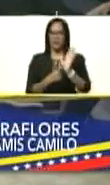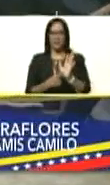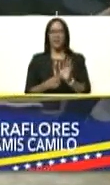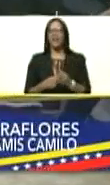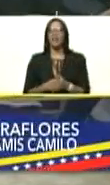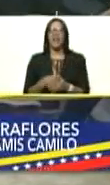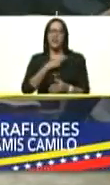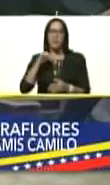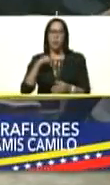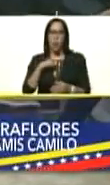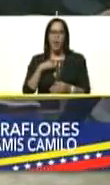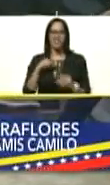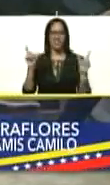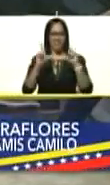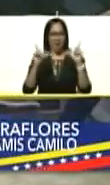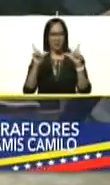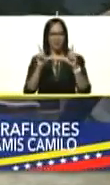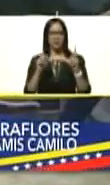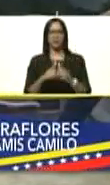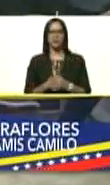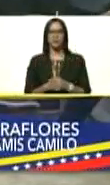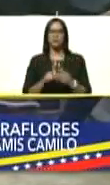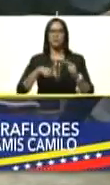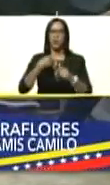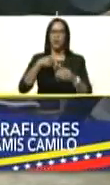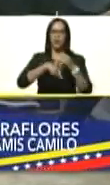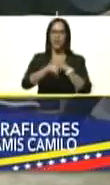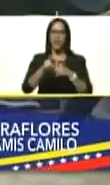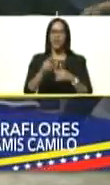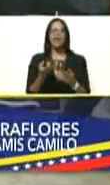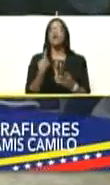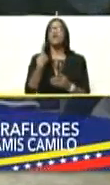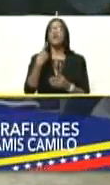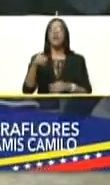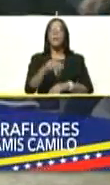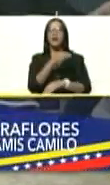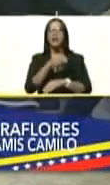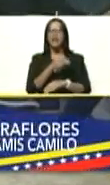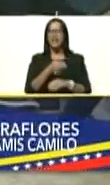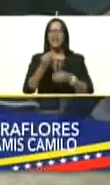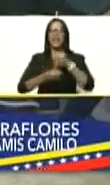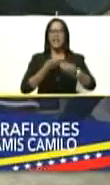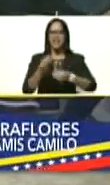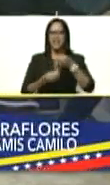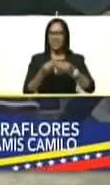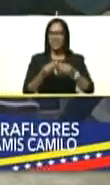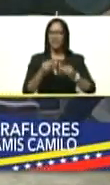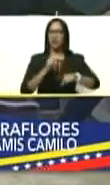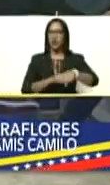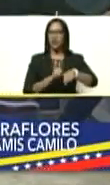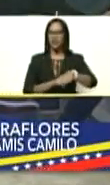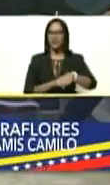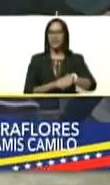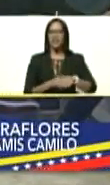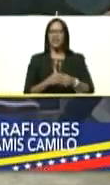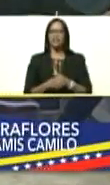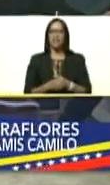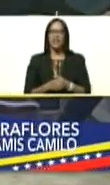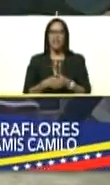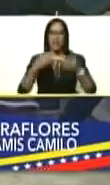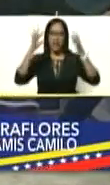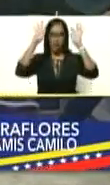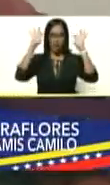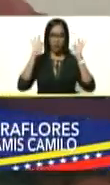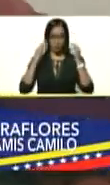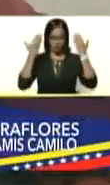de nuestras pantallas. Luego de salir a los escenarios, fue el único merenguero que marcó la etapa entre los merengueros, el look, ya que